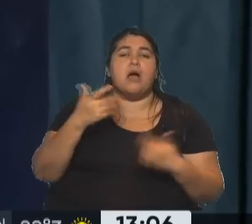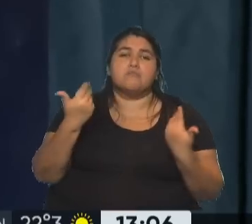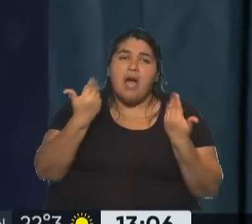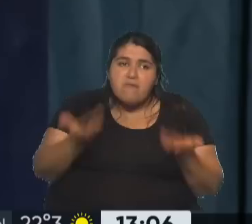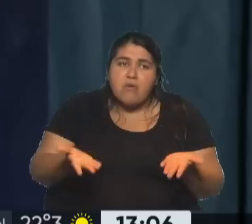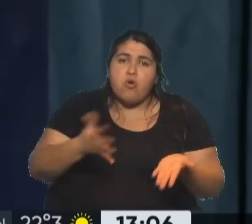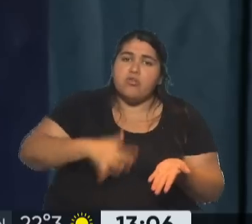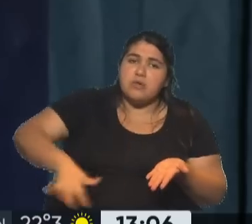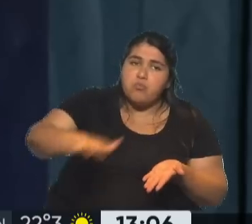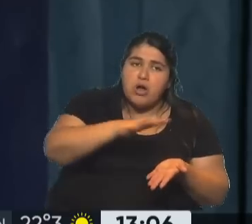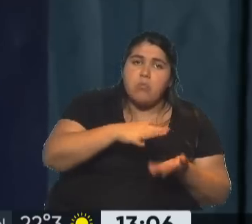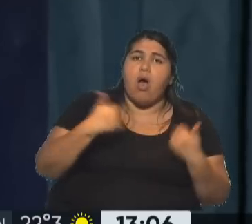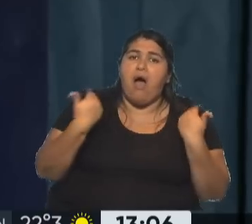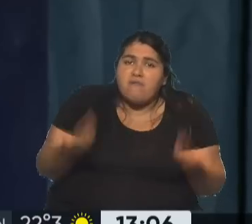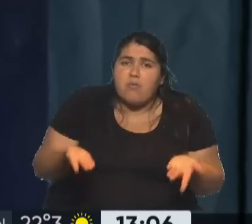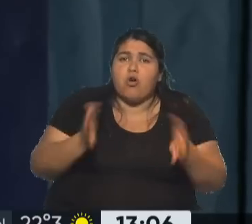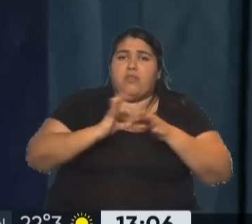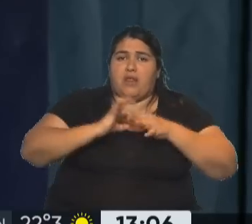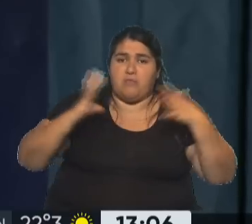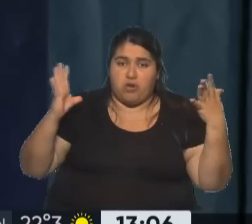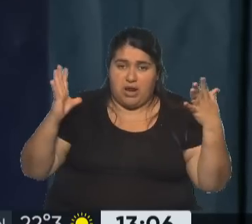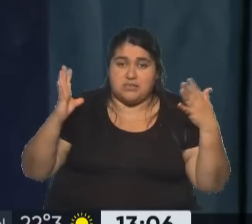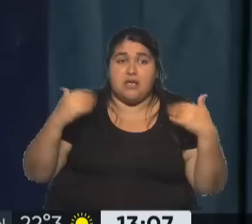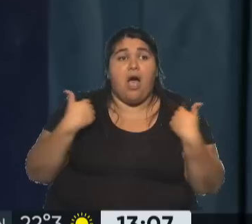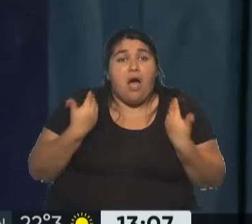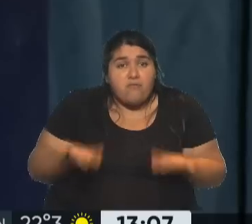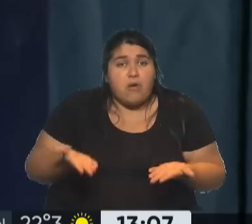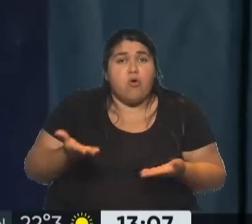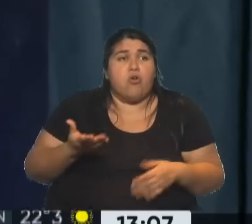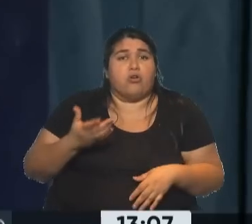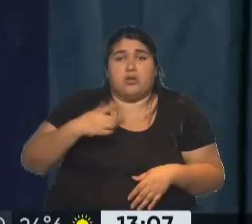por el bien de la democracia y también por el bien de nuestro